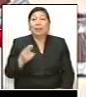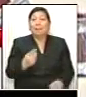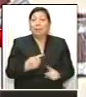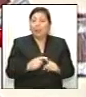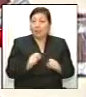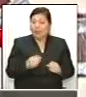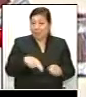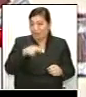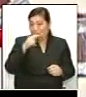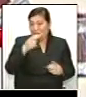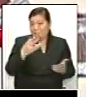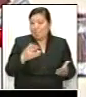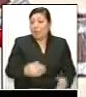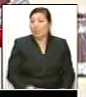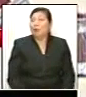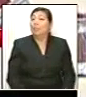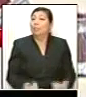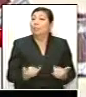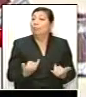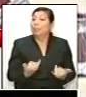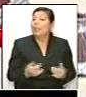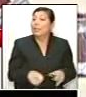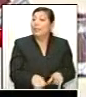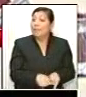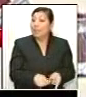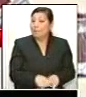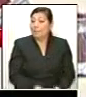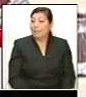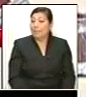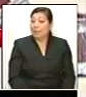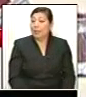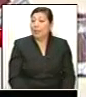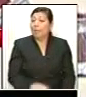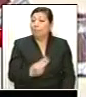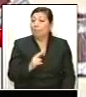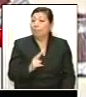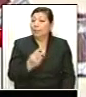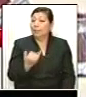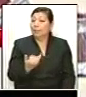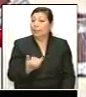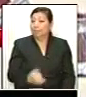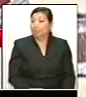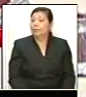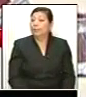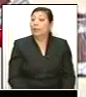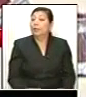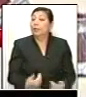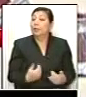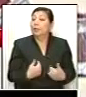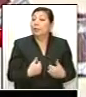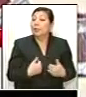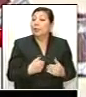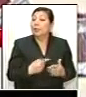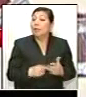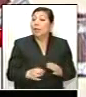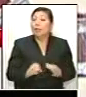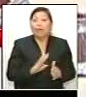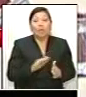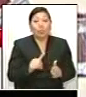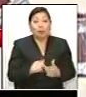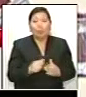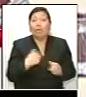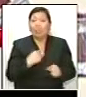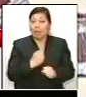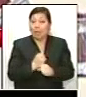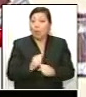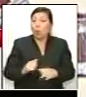existe en nuestro país, pues esta corrupción también existe en el transporte terrestre, y tenemos que erradicarlo, y todos tenemos que trabajar